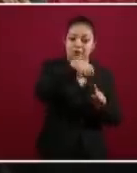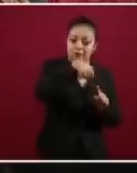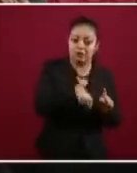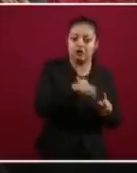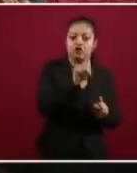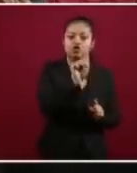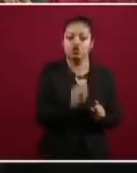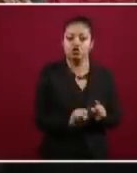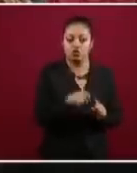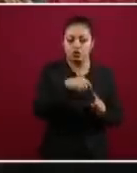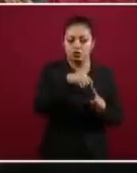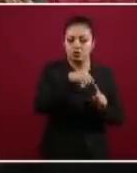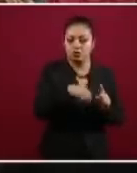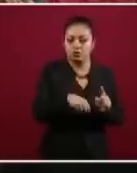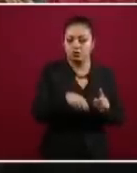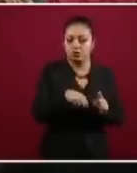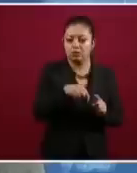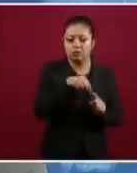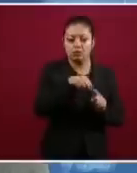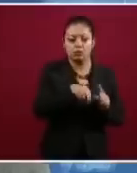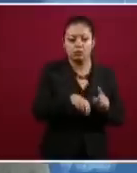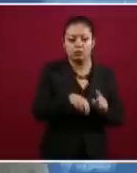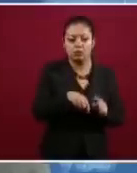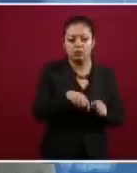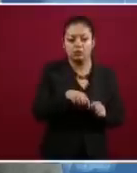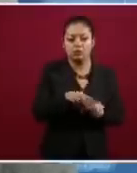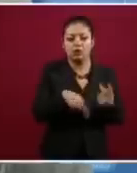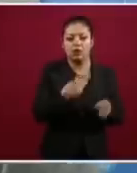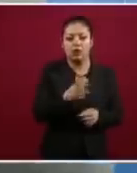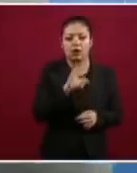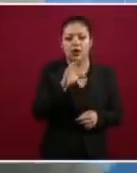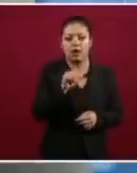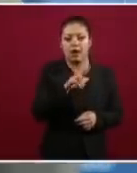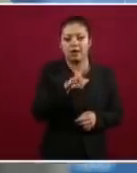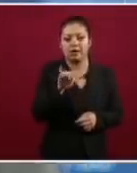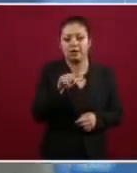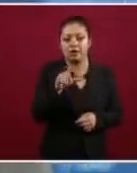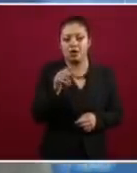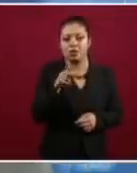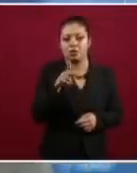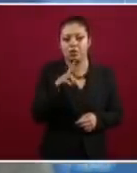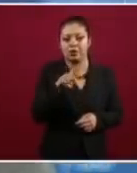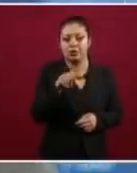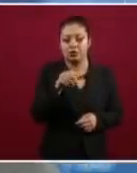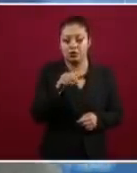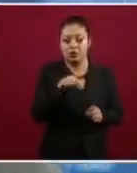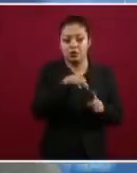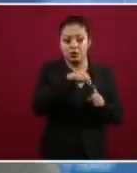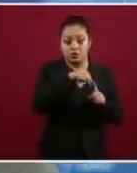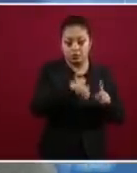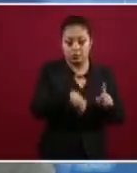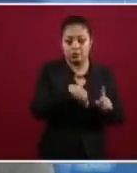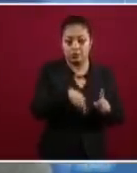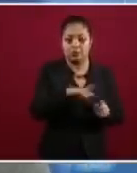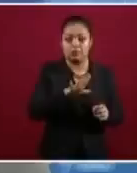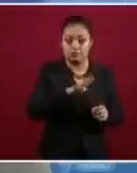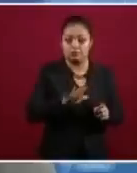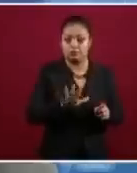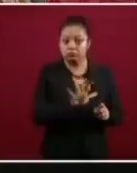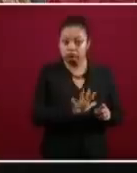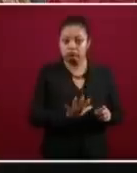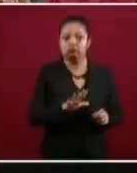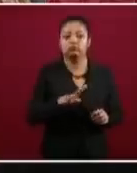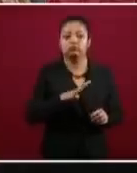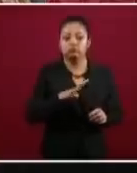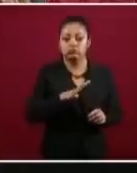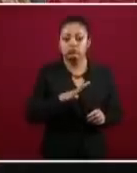el ejido, hacia el municipio de Carrillo Puerto. Toda esta zona es una zona que tiene un gran potencial, se puede